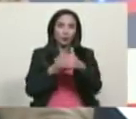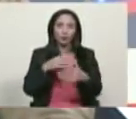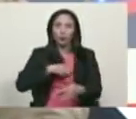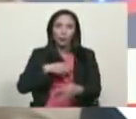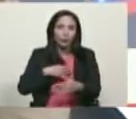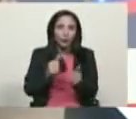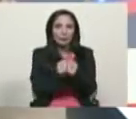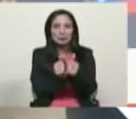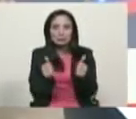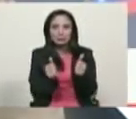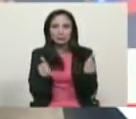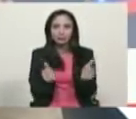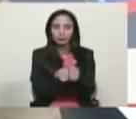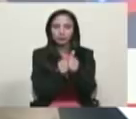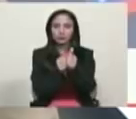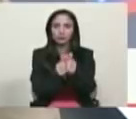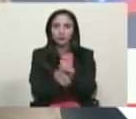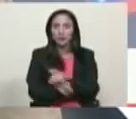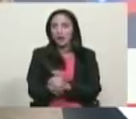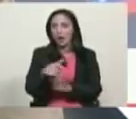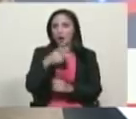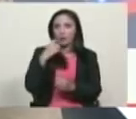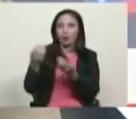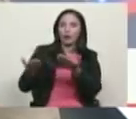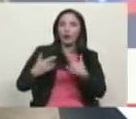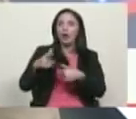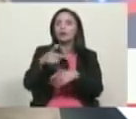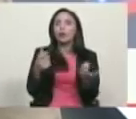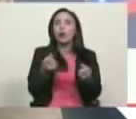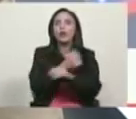Así que nuestra independencia no nos la regaló nadie.